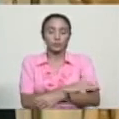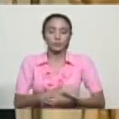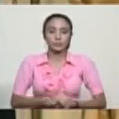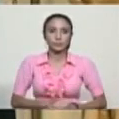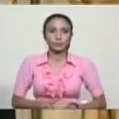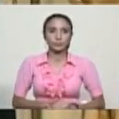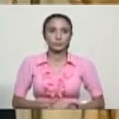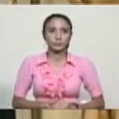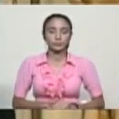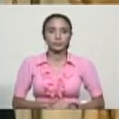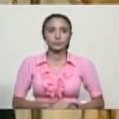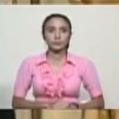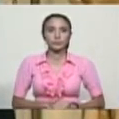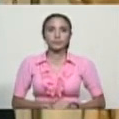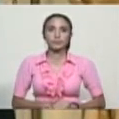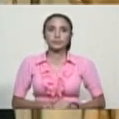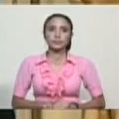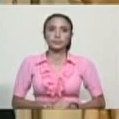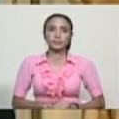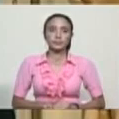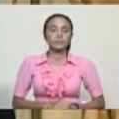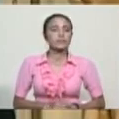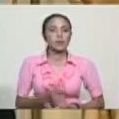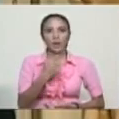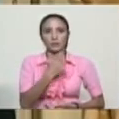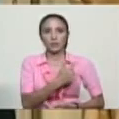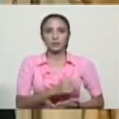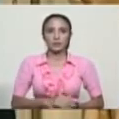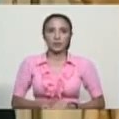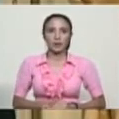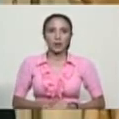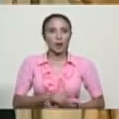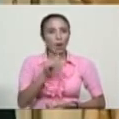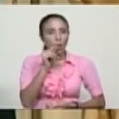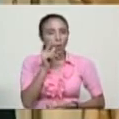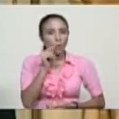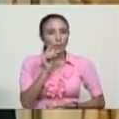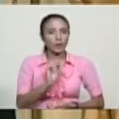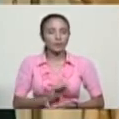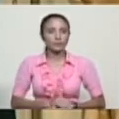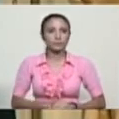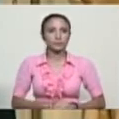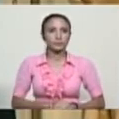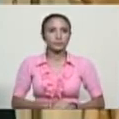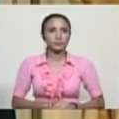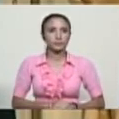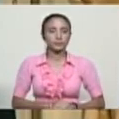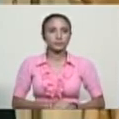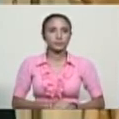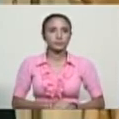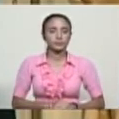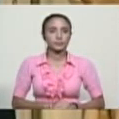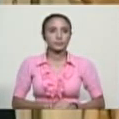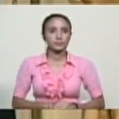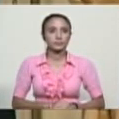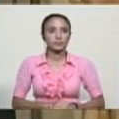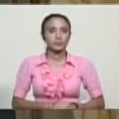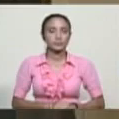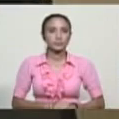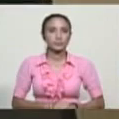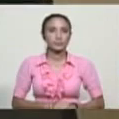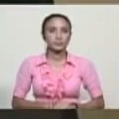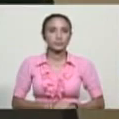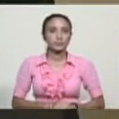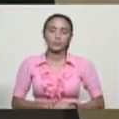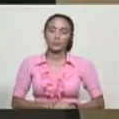Venezuela, como decía compañero Ramón Grofogel, Venezuela hoy, bueno, han